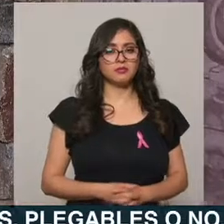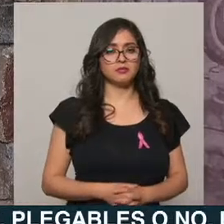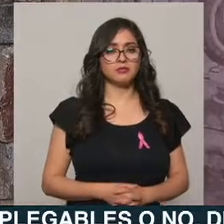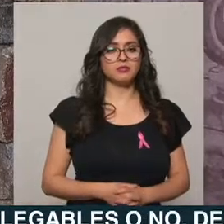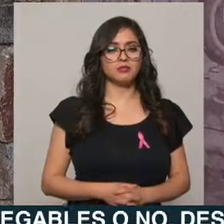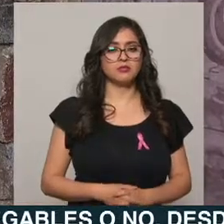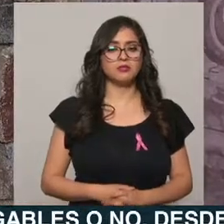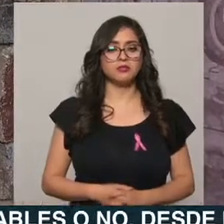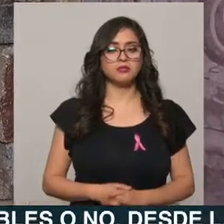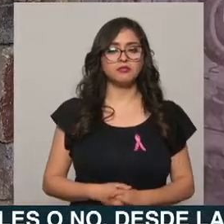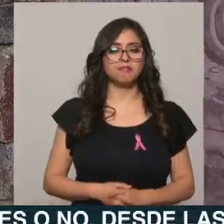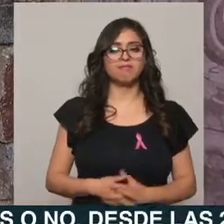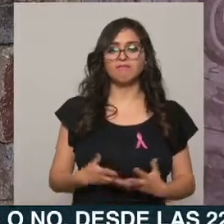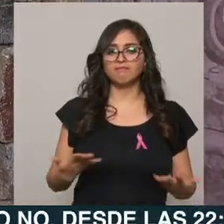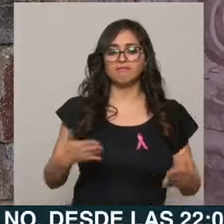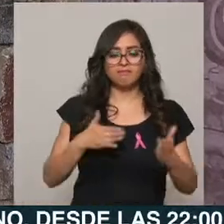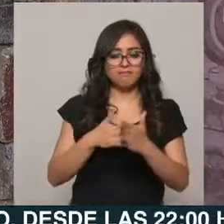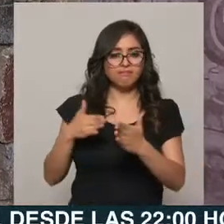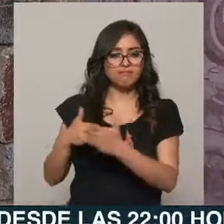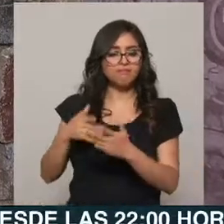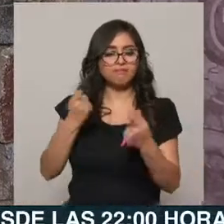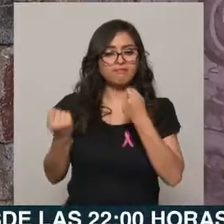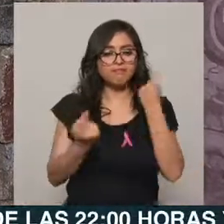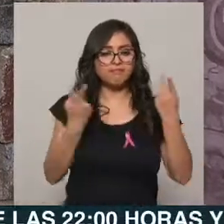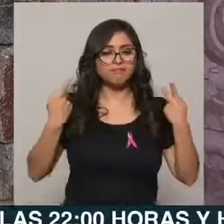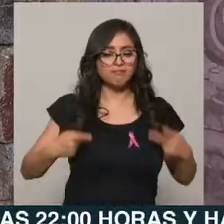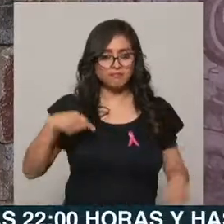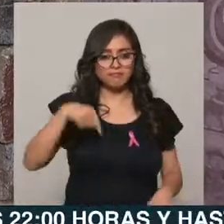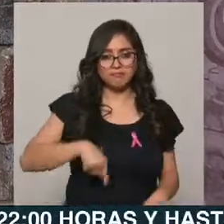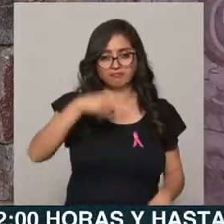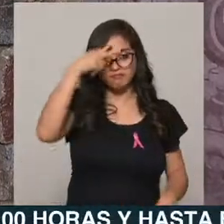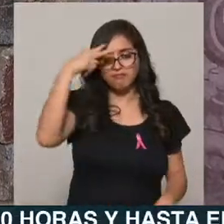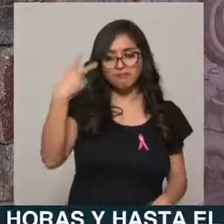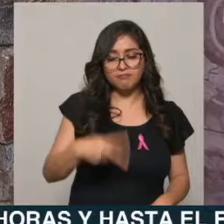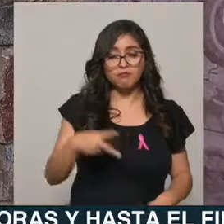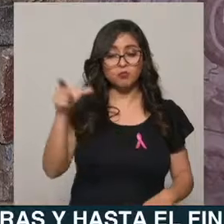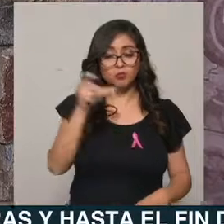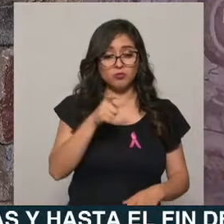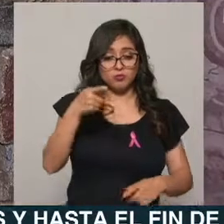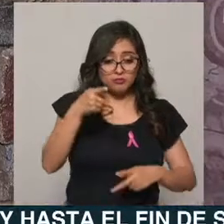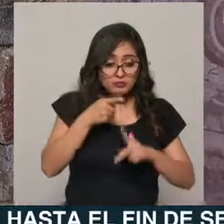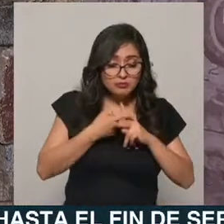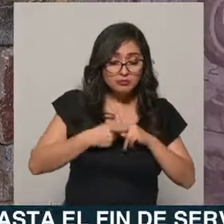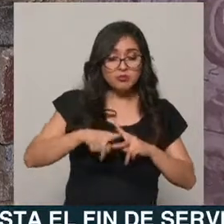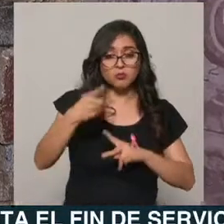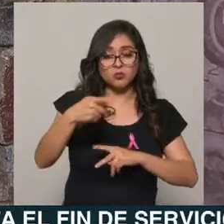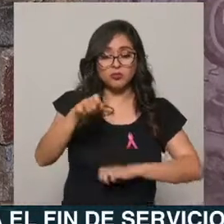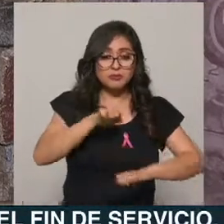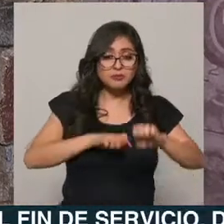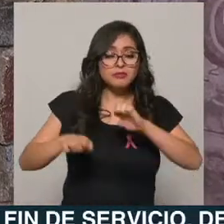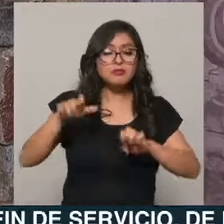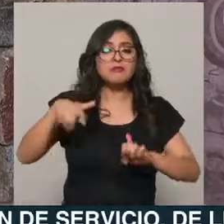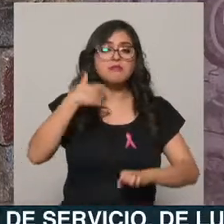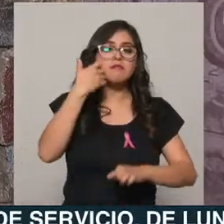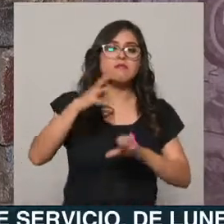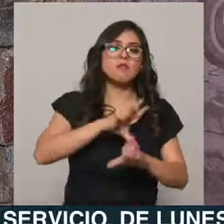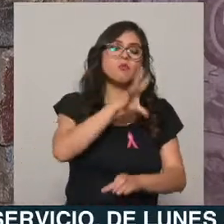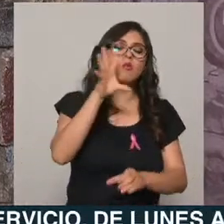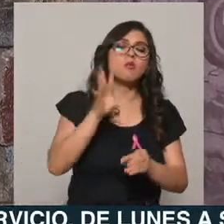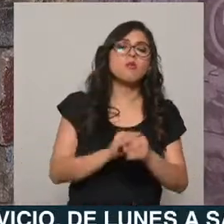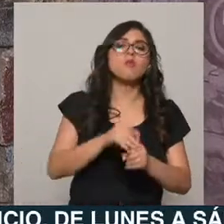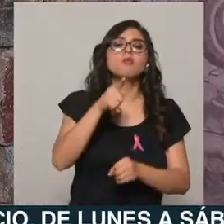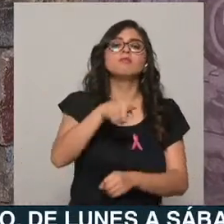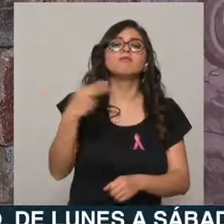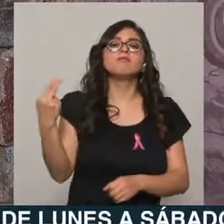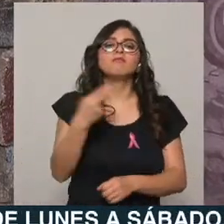Y bueno, uno de los obstáculos que enfrentan los emprendedores en México es que a la hora de organizar sus empresas quieren hacer todo y bueno, pues no pueden abarcar todas las necesidades de